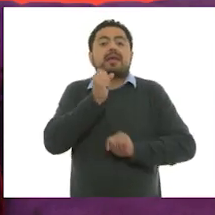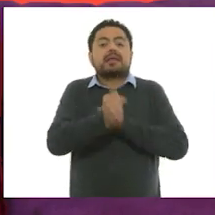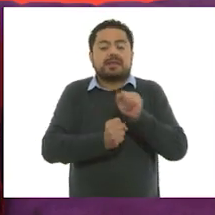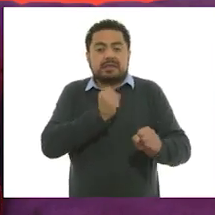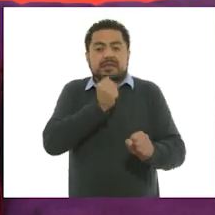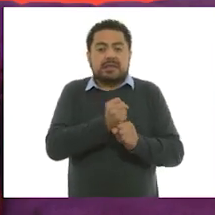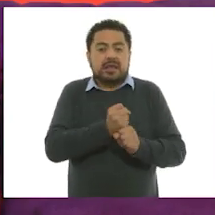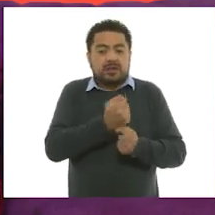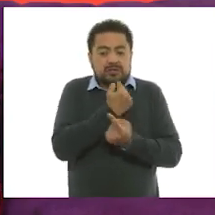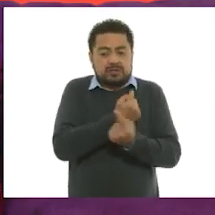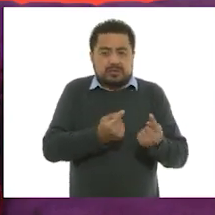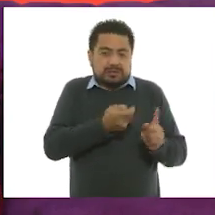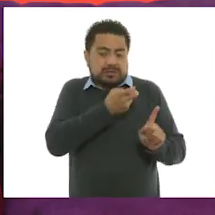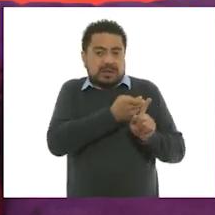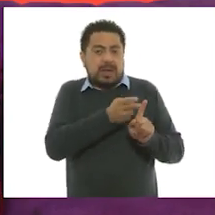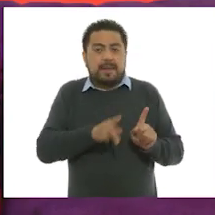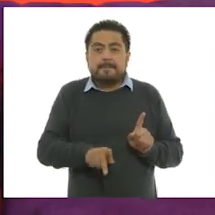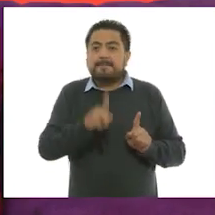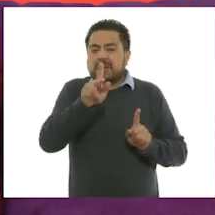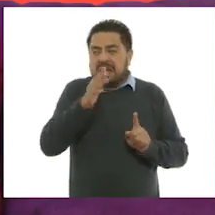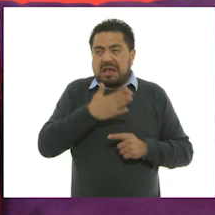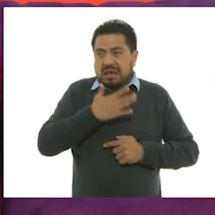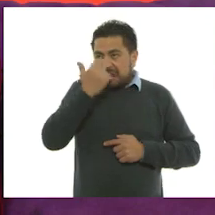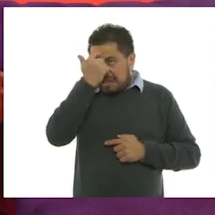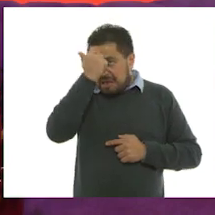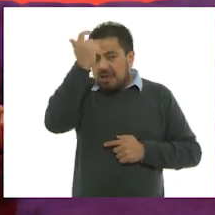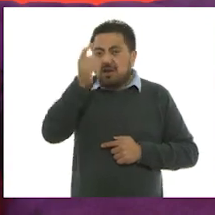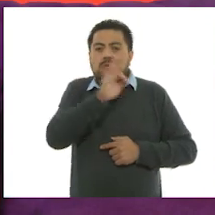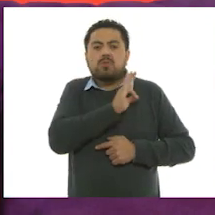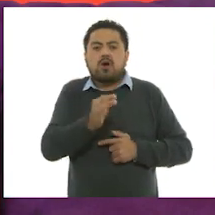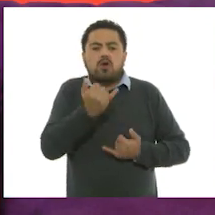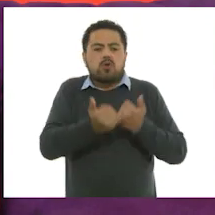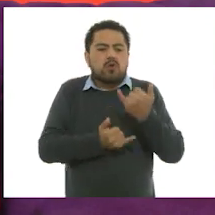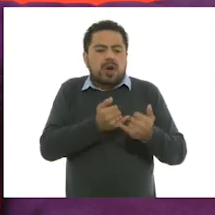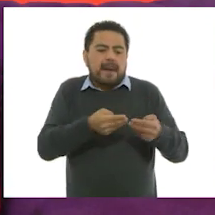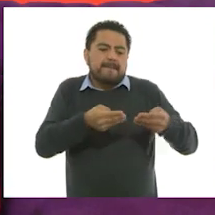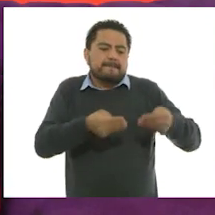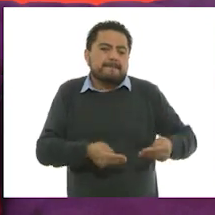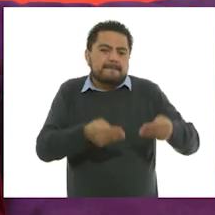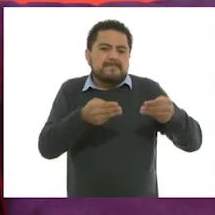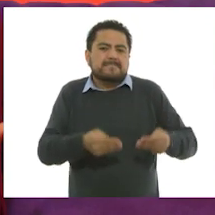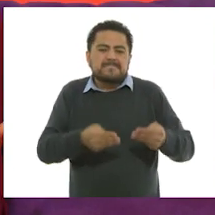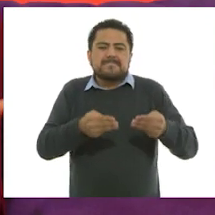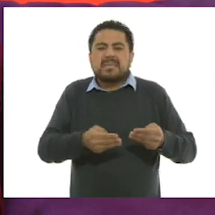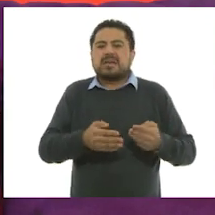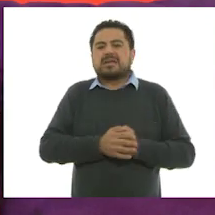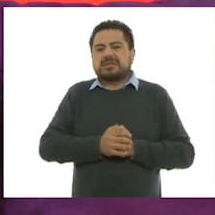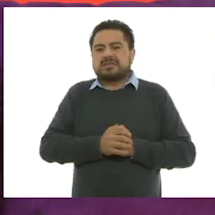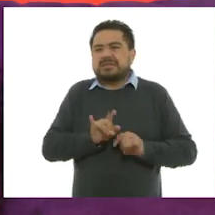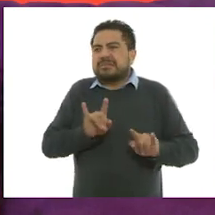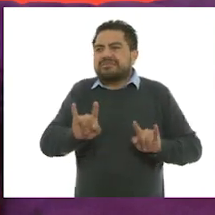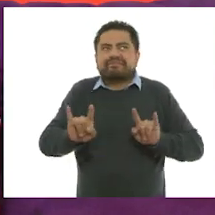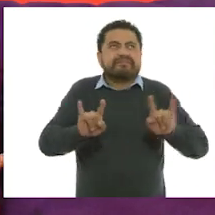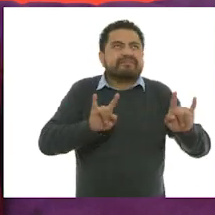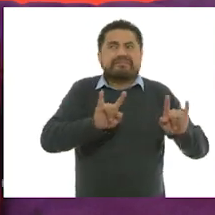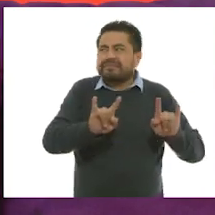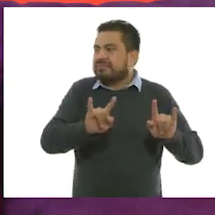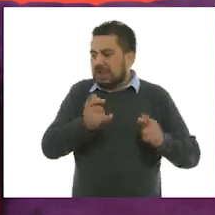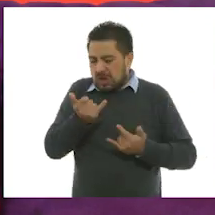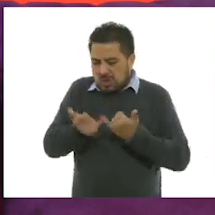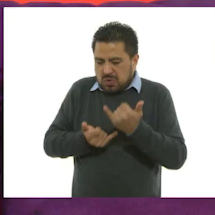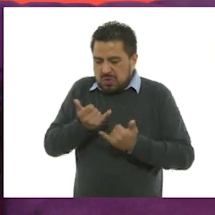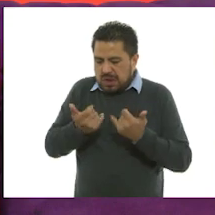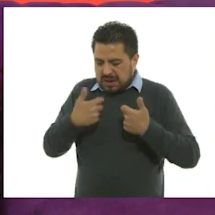de la o el niño, pero se me ocurre que podemos jugar al mercado, llevar carteles, juguetes que representen